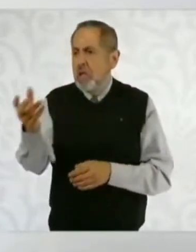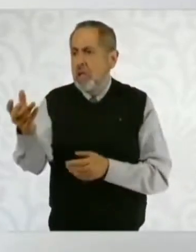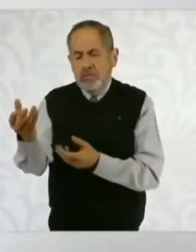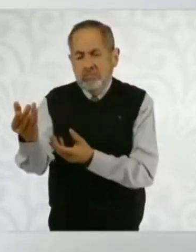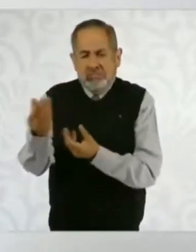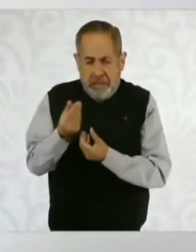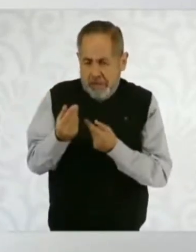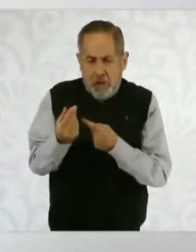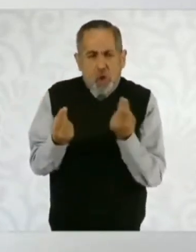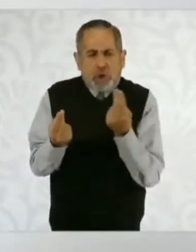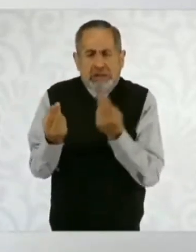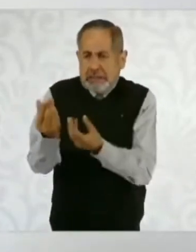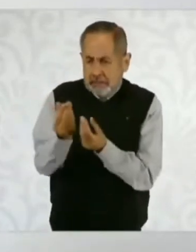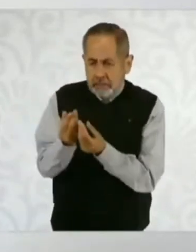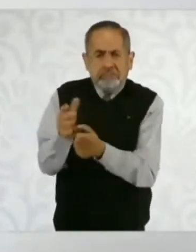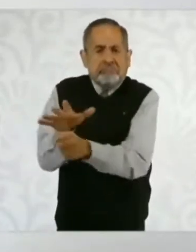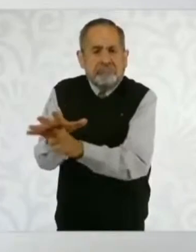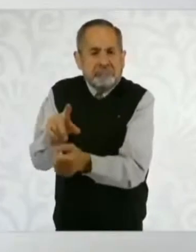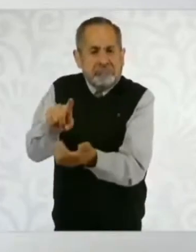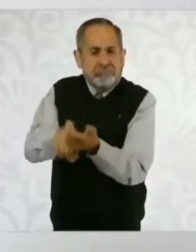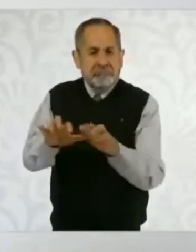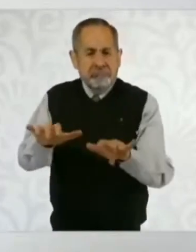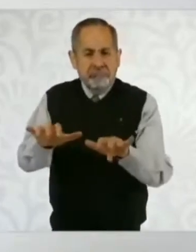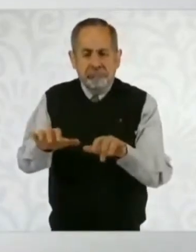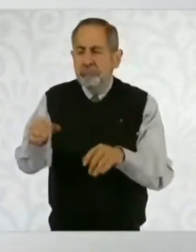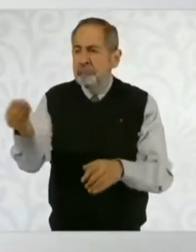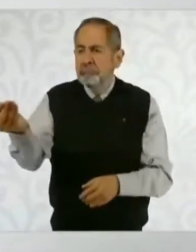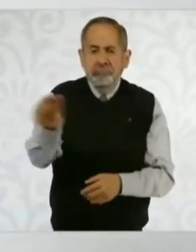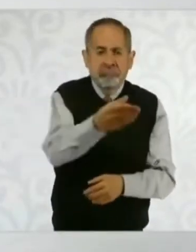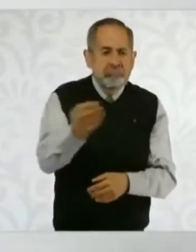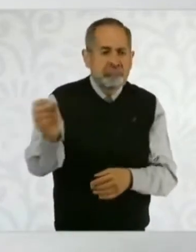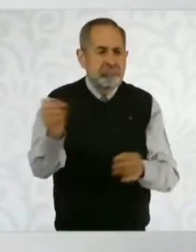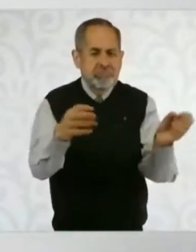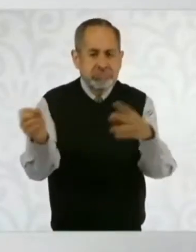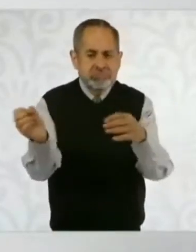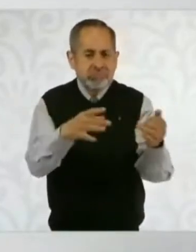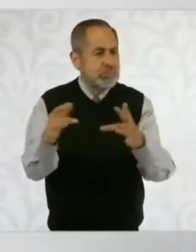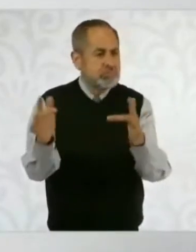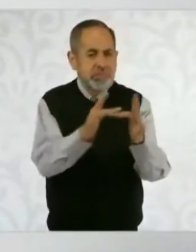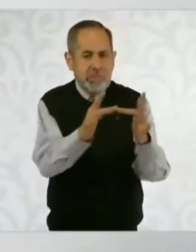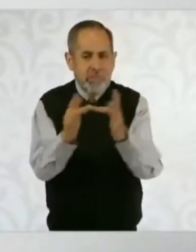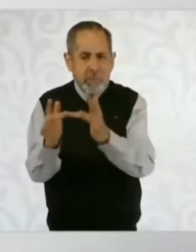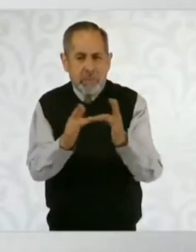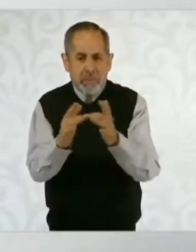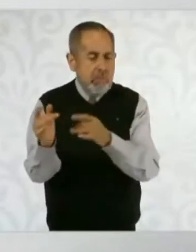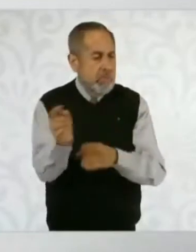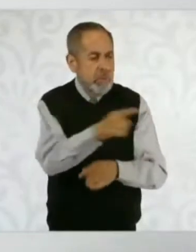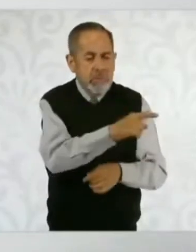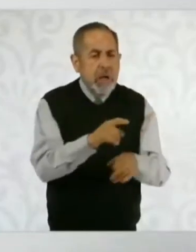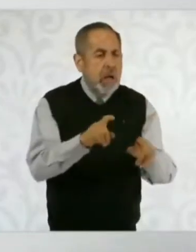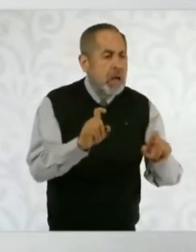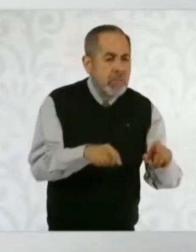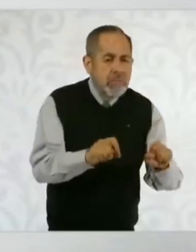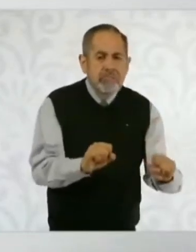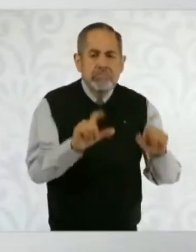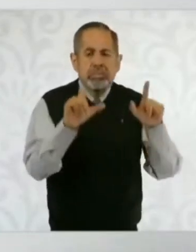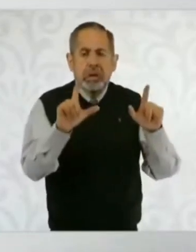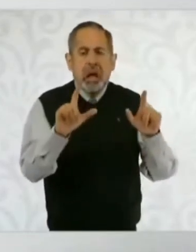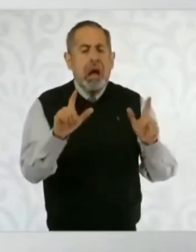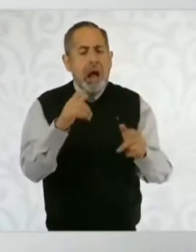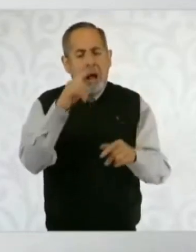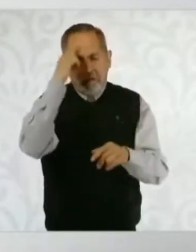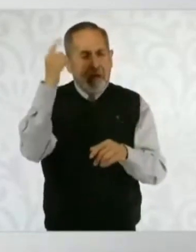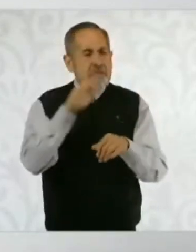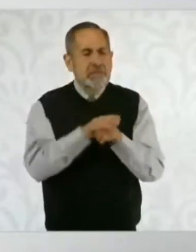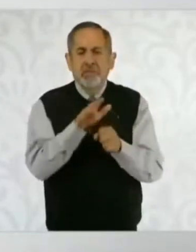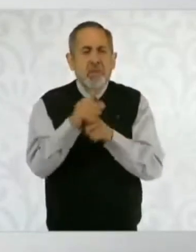lugares, en todos los consultorios, se pueda acceder a él sin importar la derechohabiencia de la persona o el